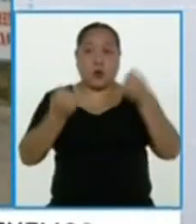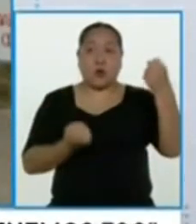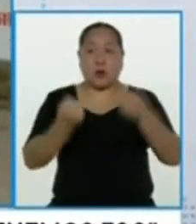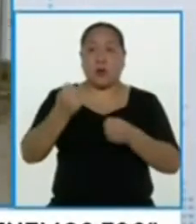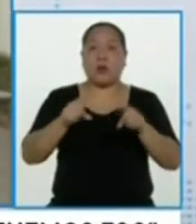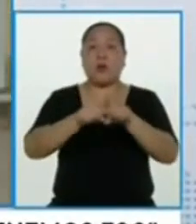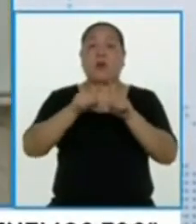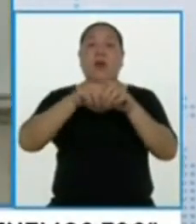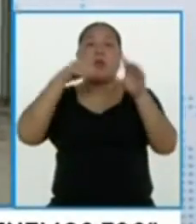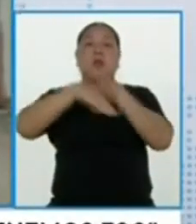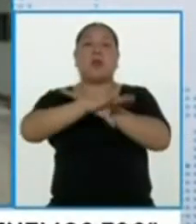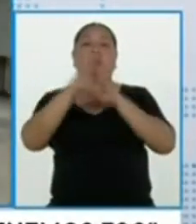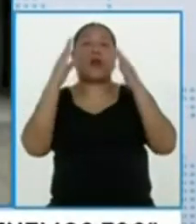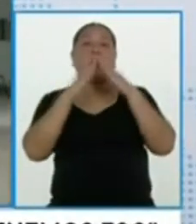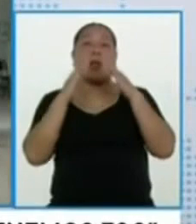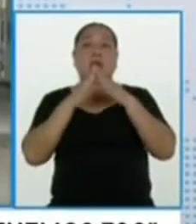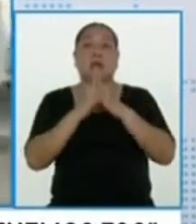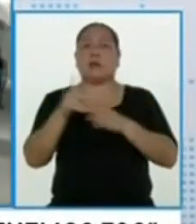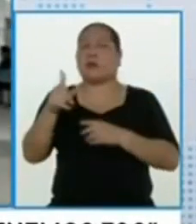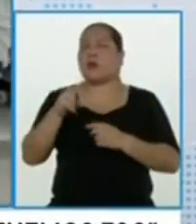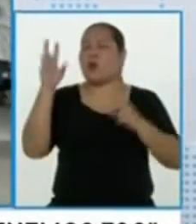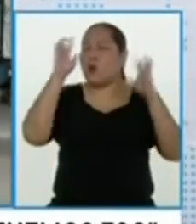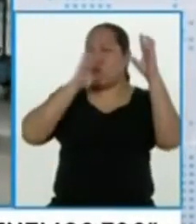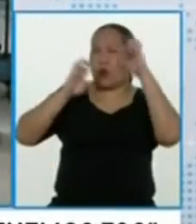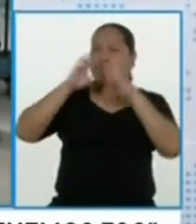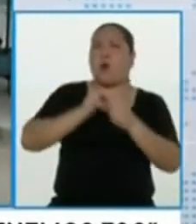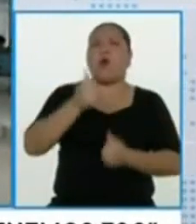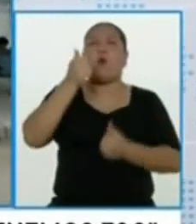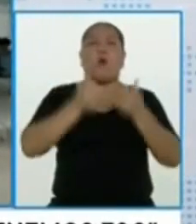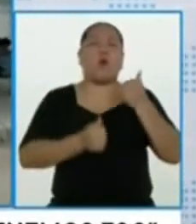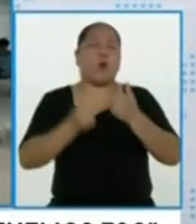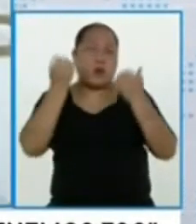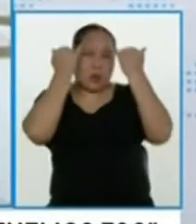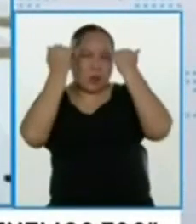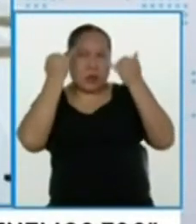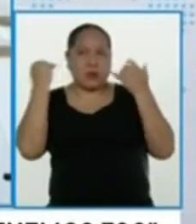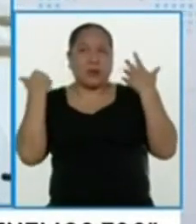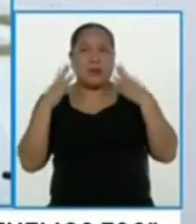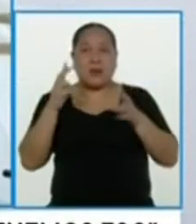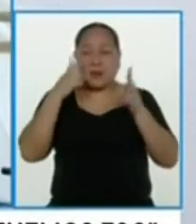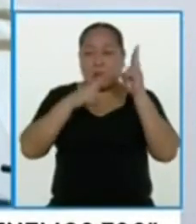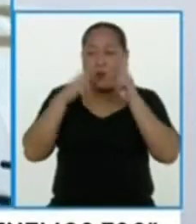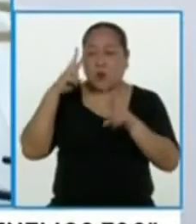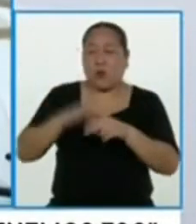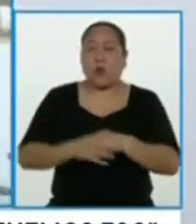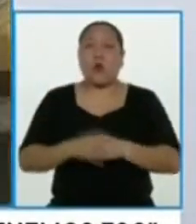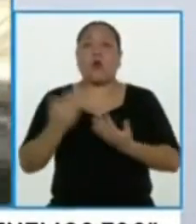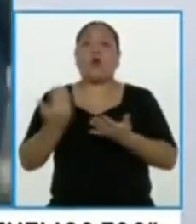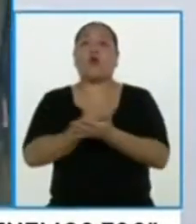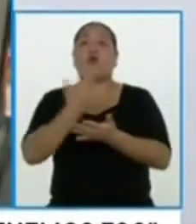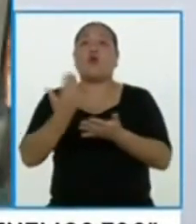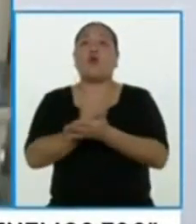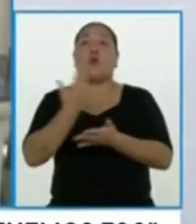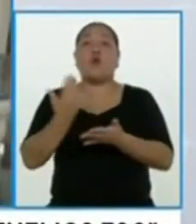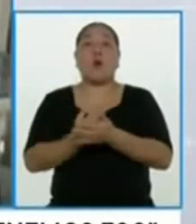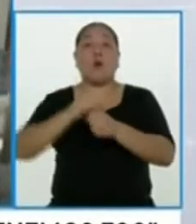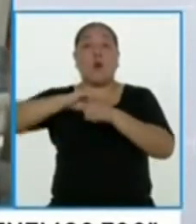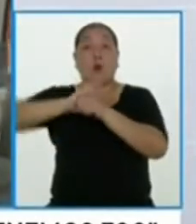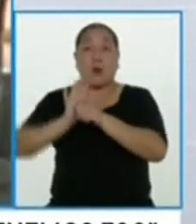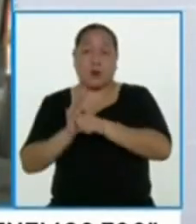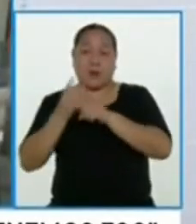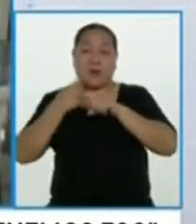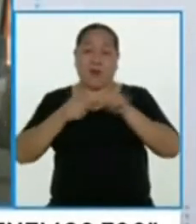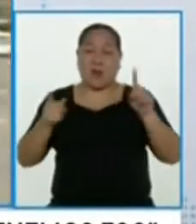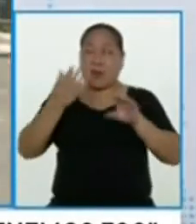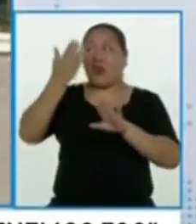en la casa, por ejemplo, si tenemos alguna sospecha, ¿cómo debe ser nuestro comportamiento? Ya estamos frente a una variante que es absolutamente diferente